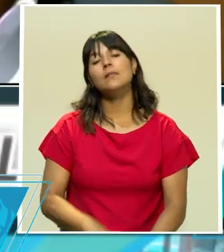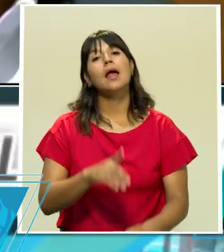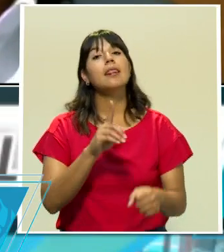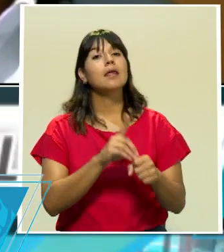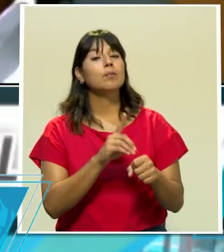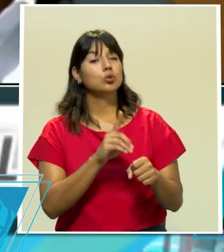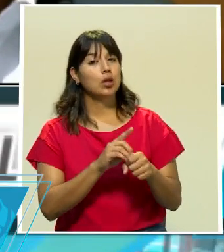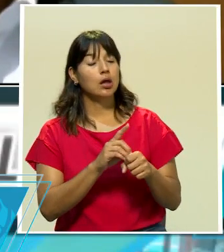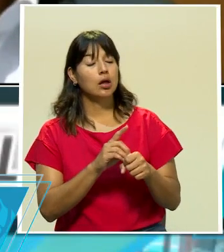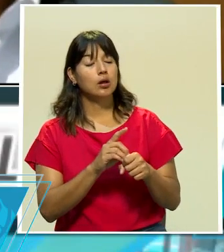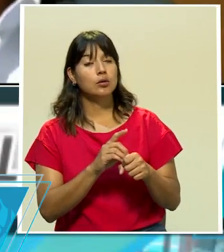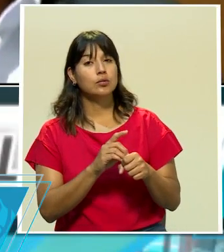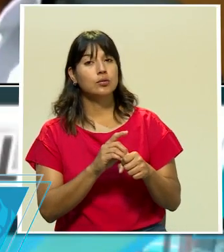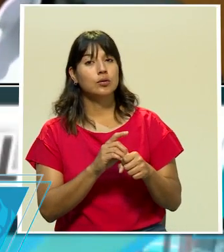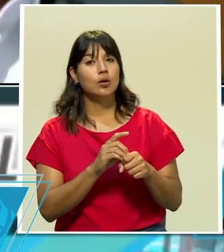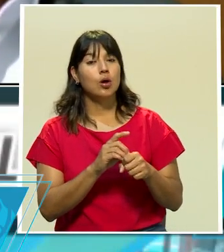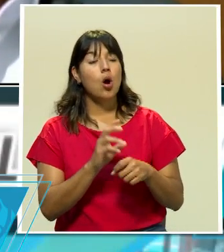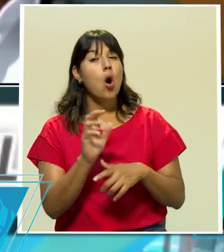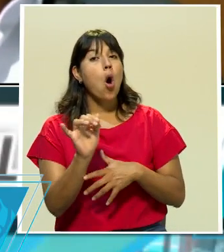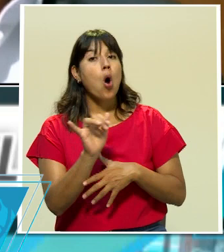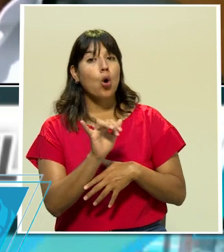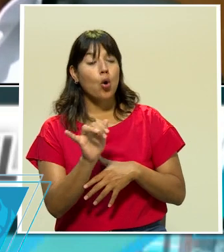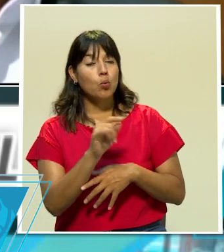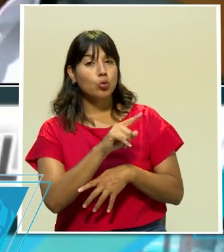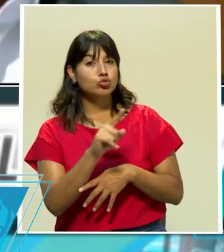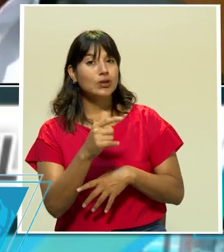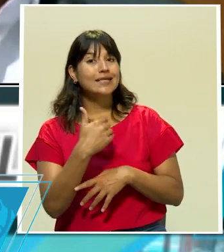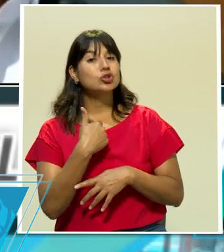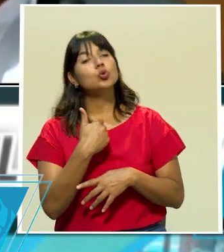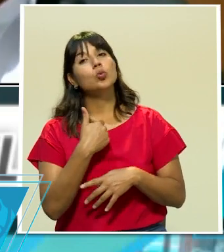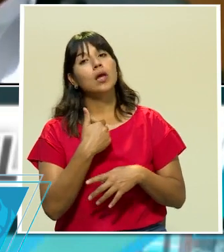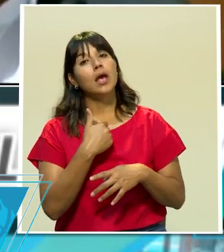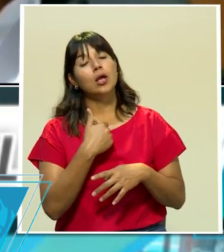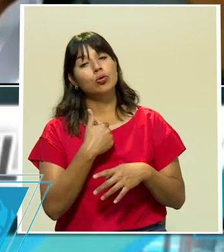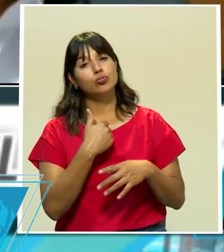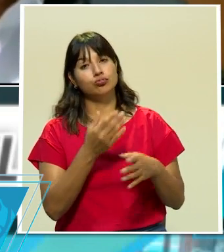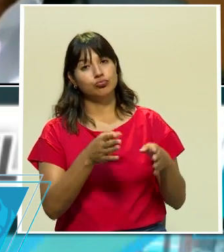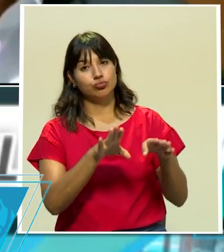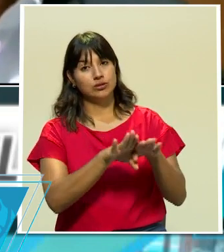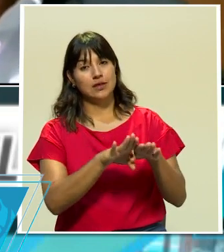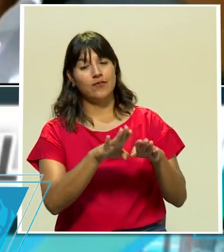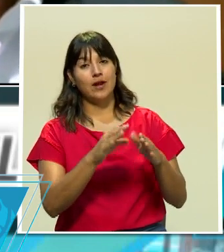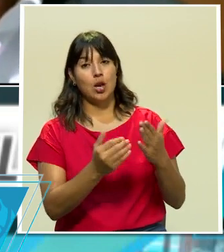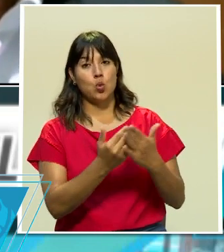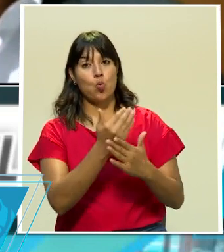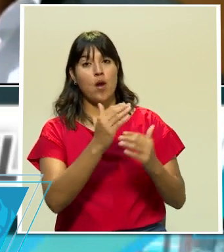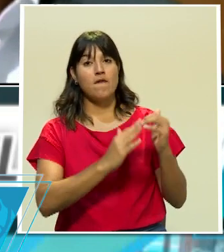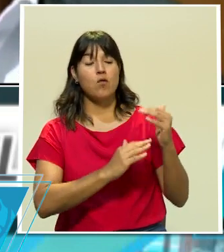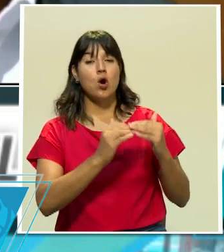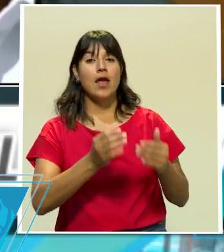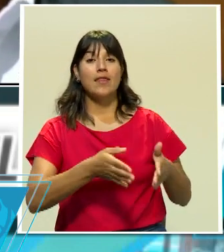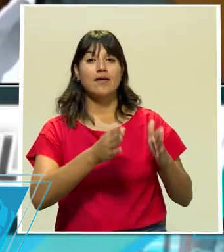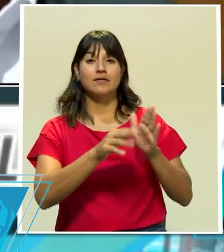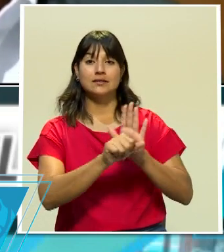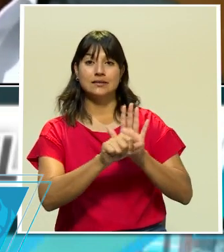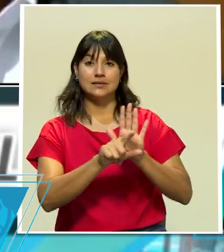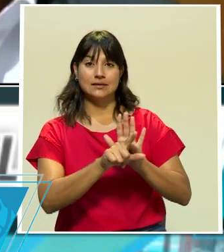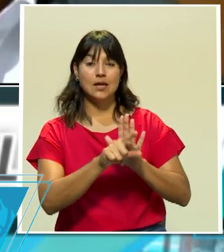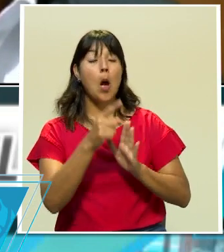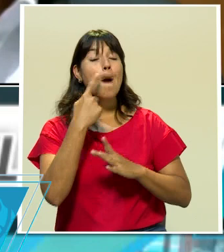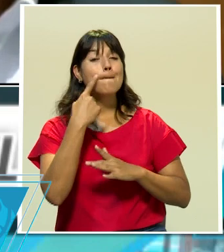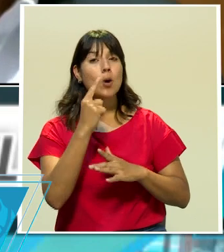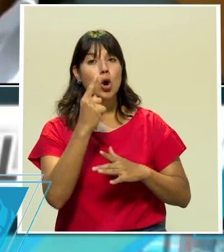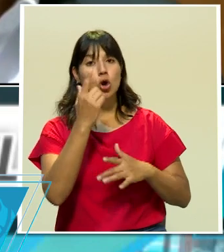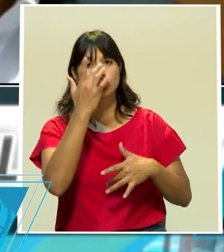Diputado, como tuvieron que evacuar el edificio, el nuevo edificio legislativo por un brote de